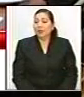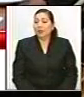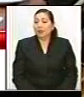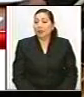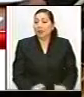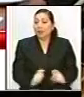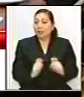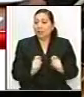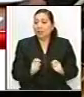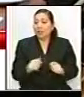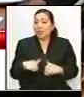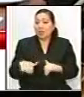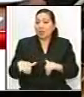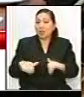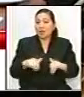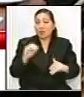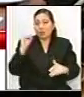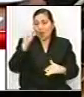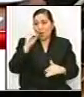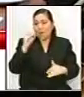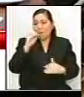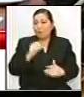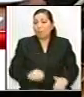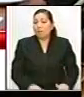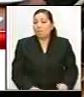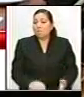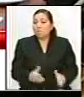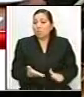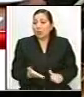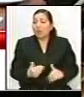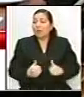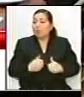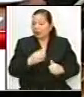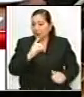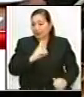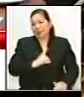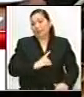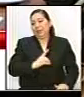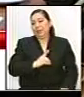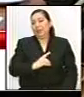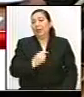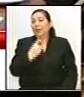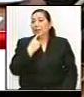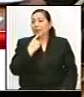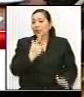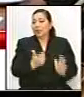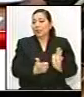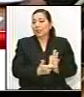debemos tener igualdad de oportunidades y morir en una vida digna, dice la ley.